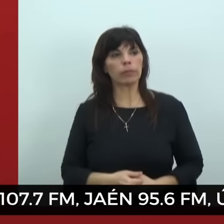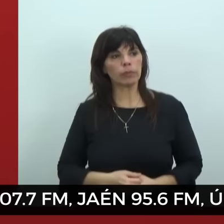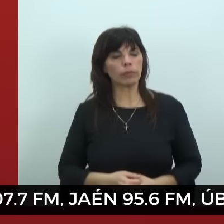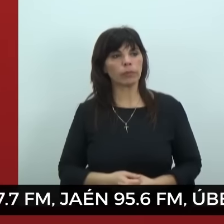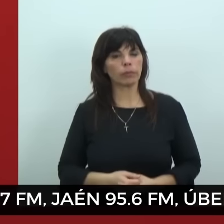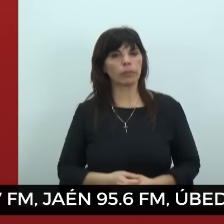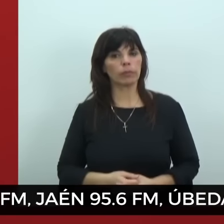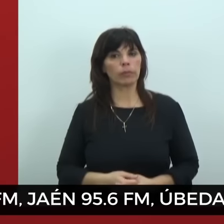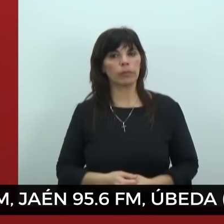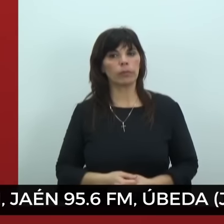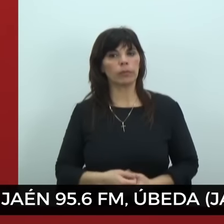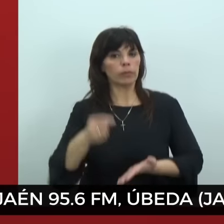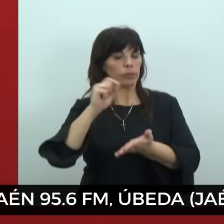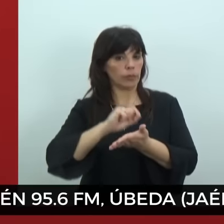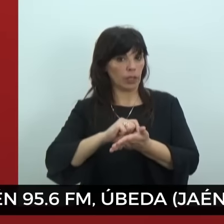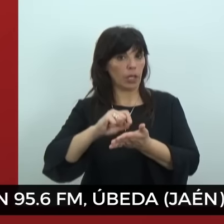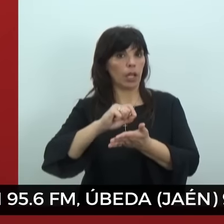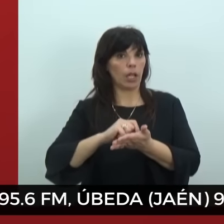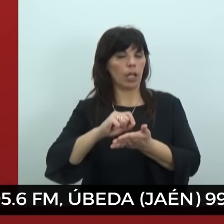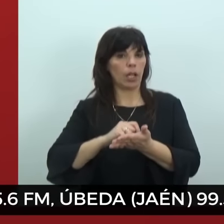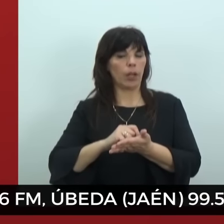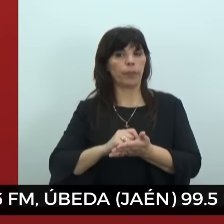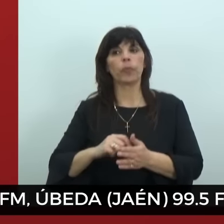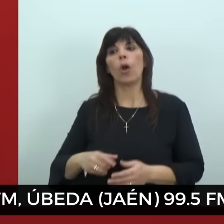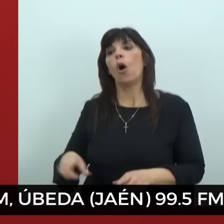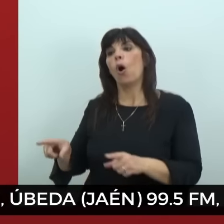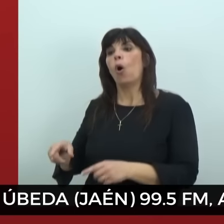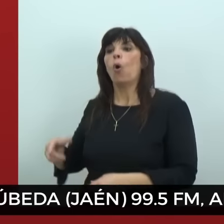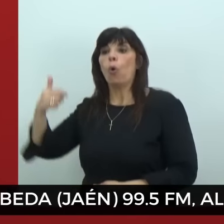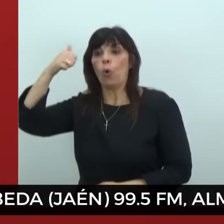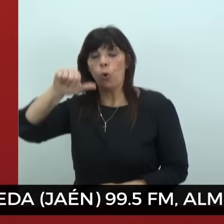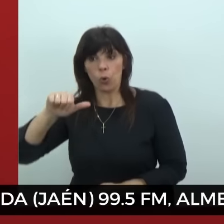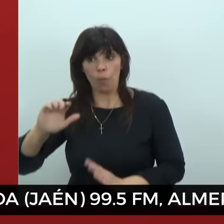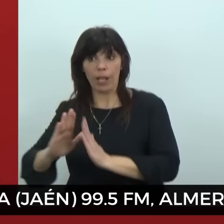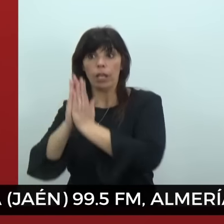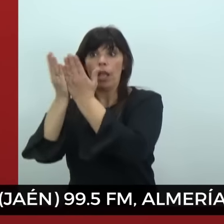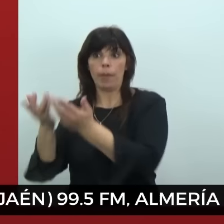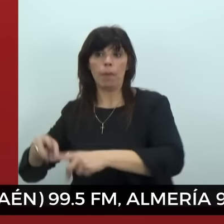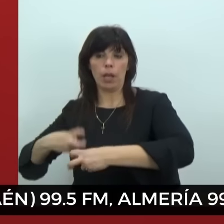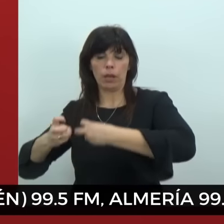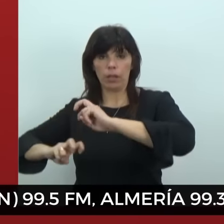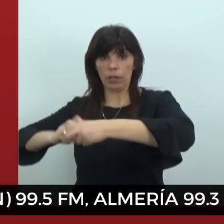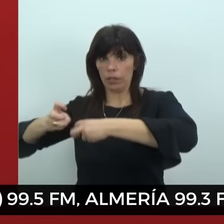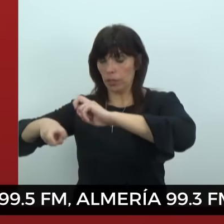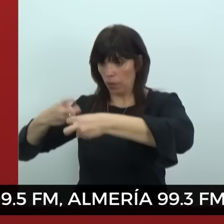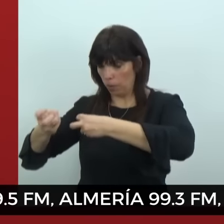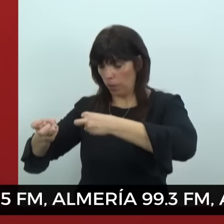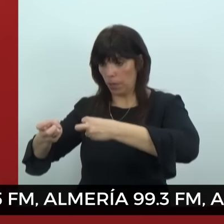en letra, un hermano que restauraba Biblias en Alemania, me preguntó un día si